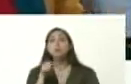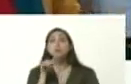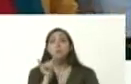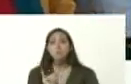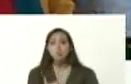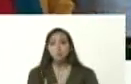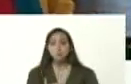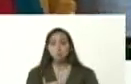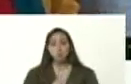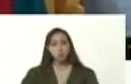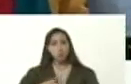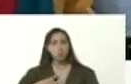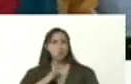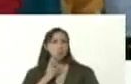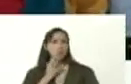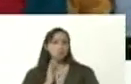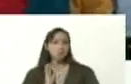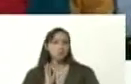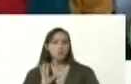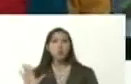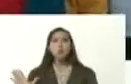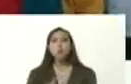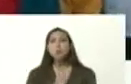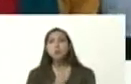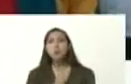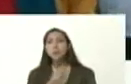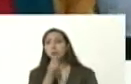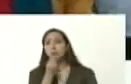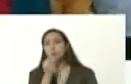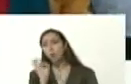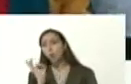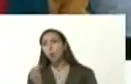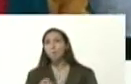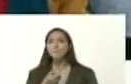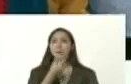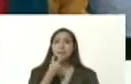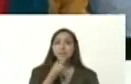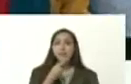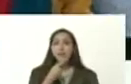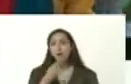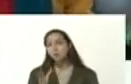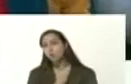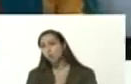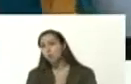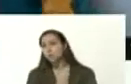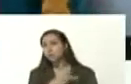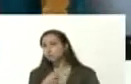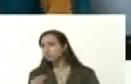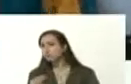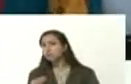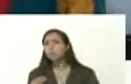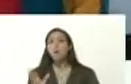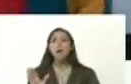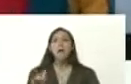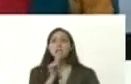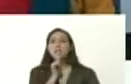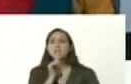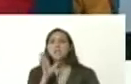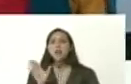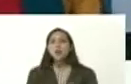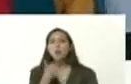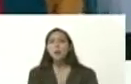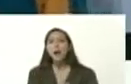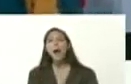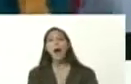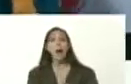no consigue un alimento o porque no consigue una medicina, los únicos culpables de eso son los dirigentes de la oposición